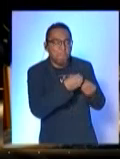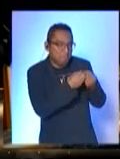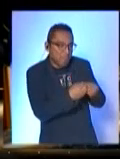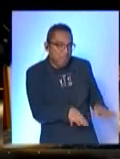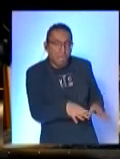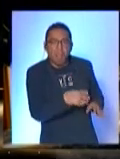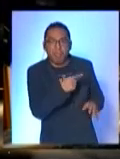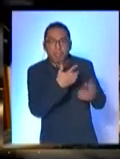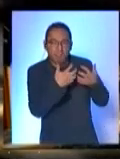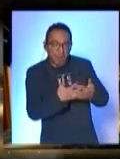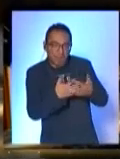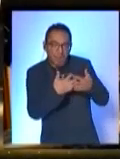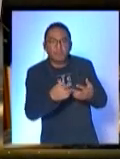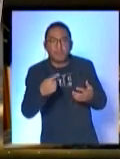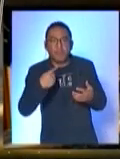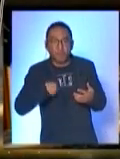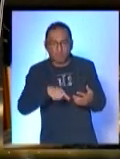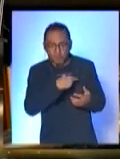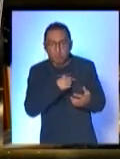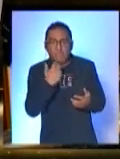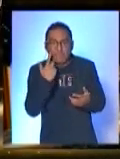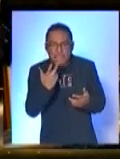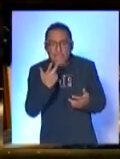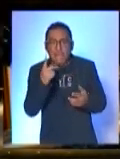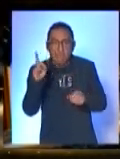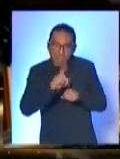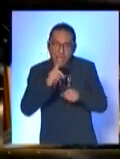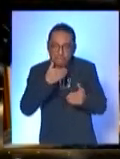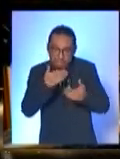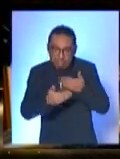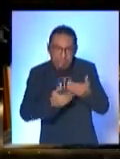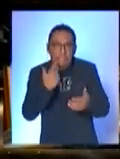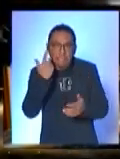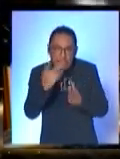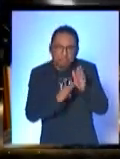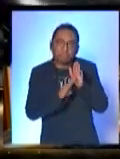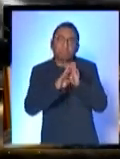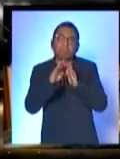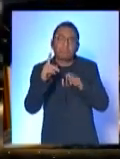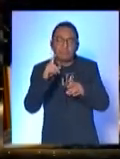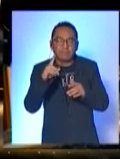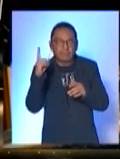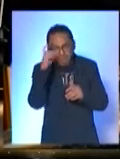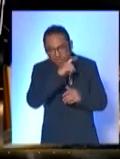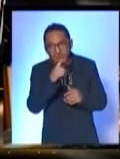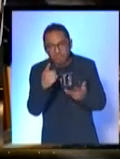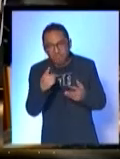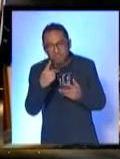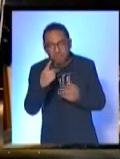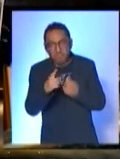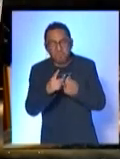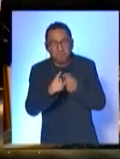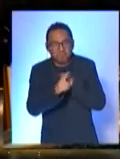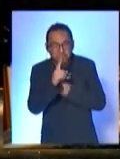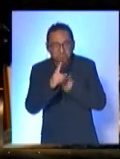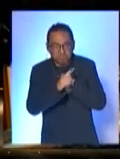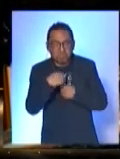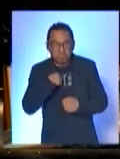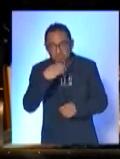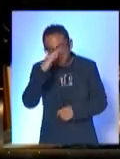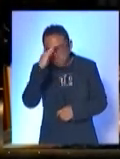vez las empresas y los que estamos tratando de salir día a día adelante con esta situación. Entonces sí nos parece que debiera